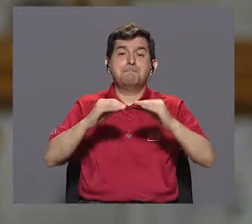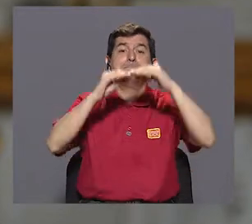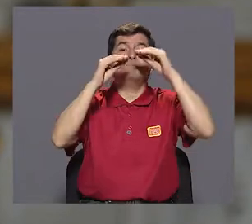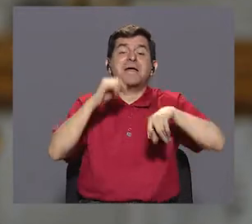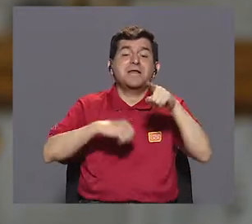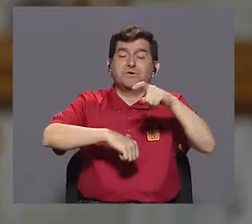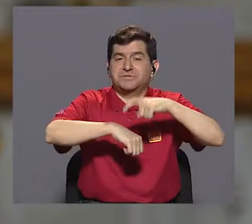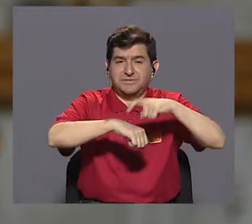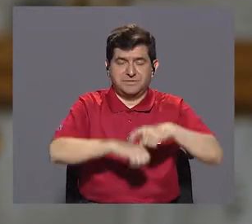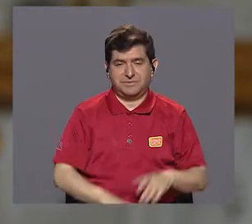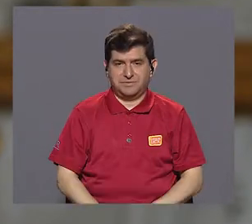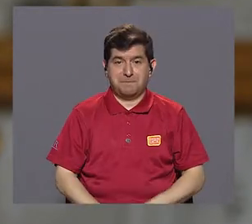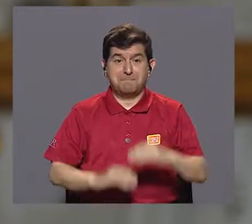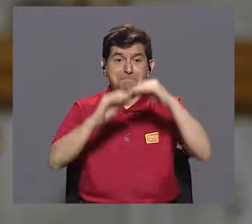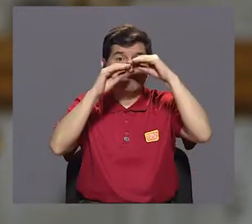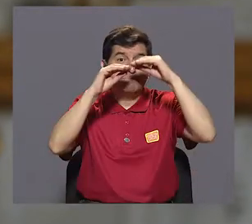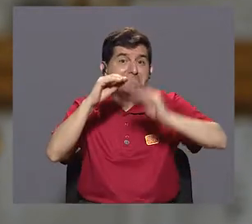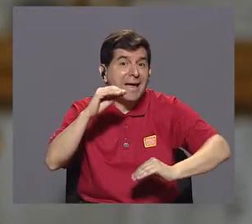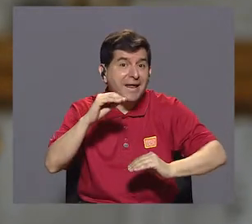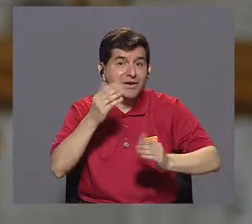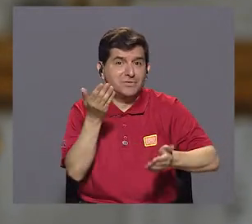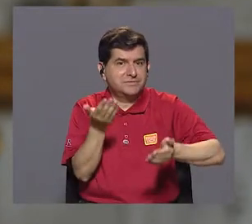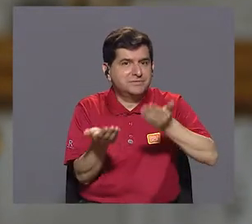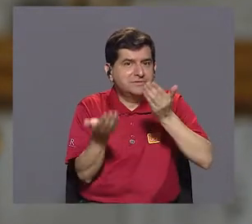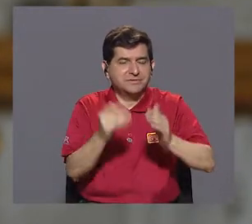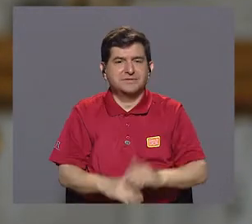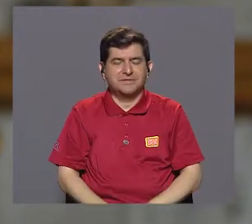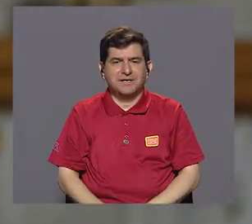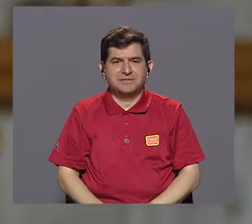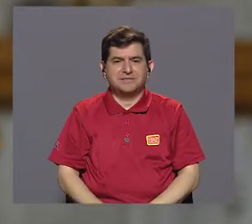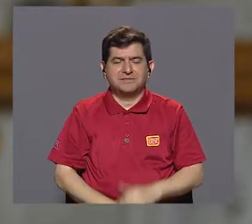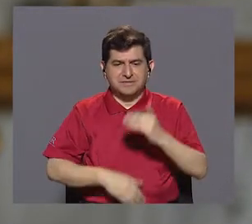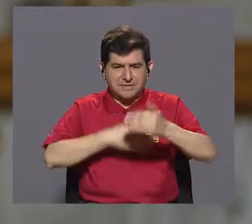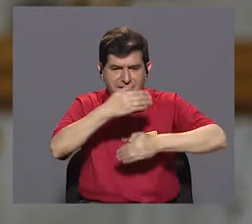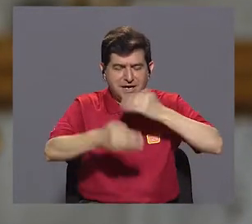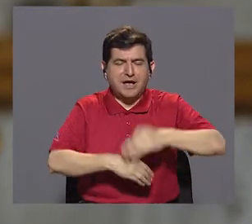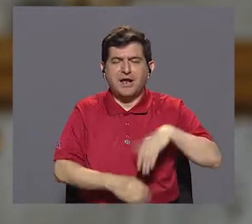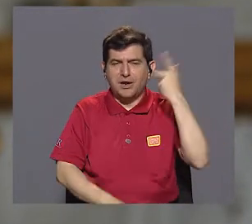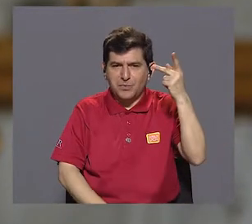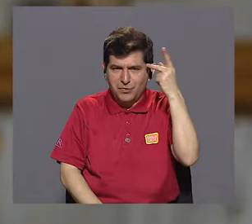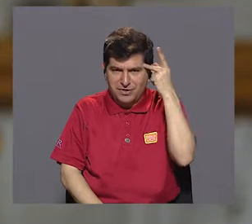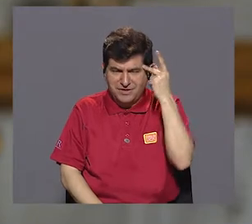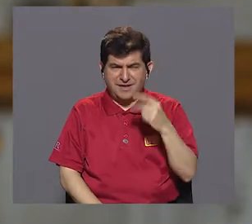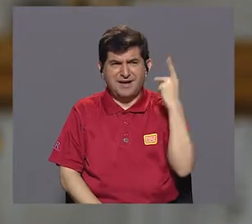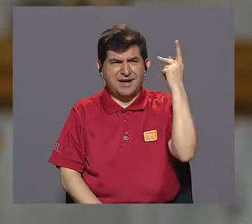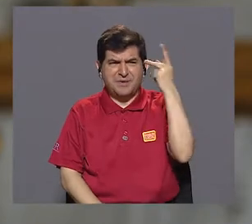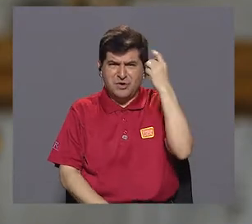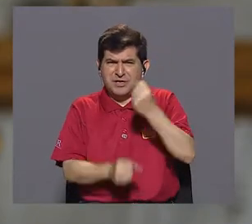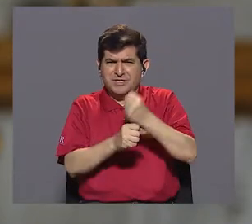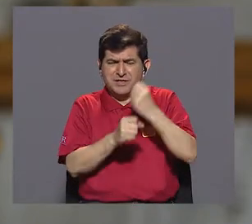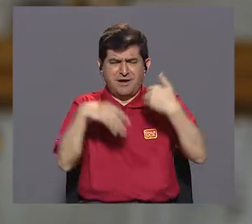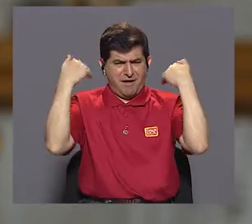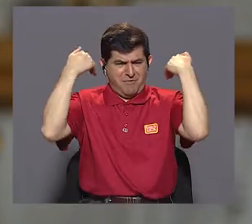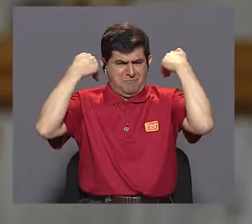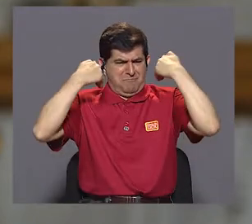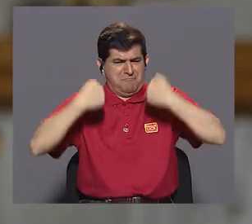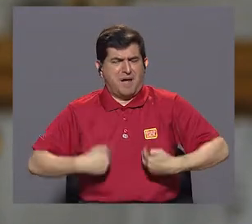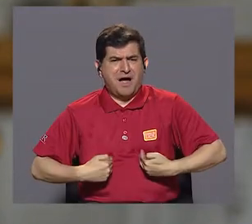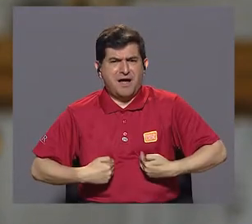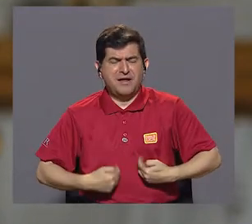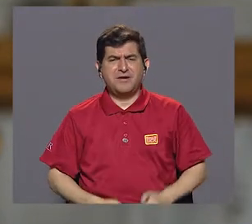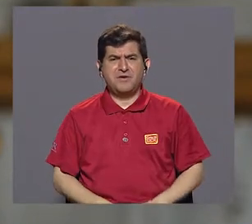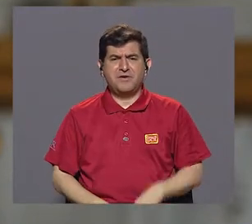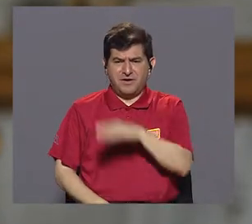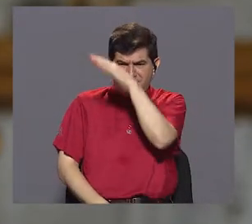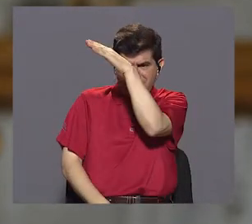vida pública, pero menos ahí, menos aún en el quehacer político. La política es un quehacer